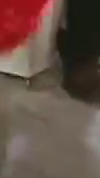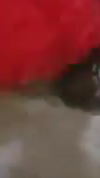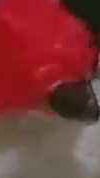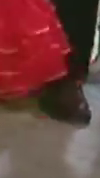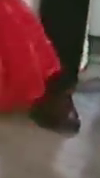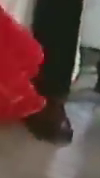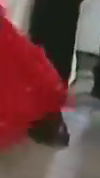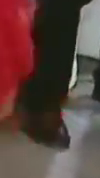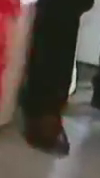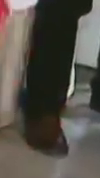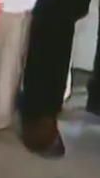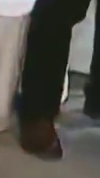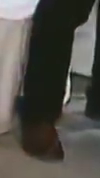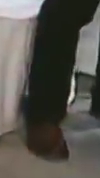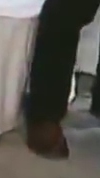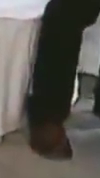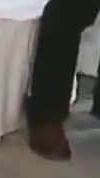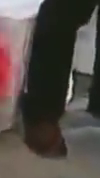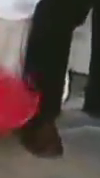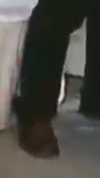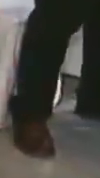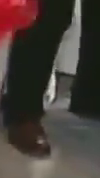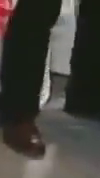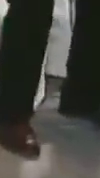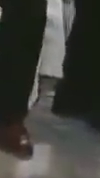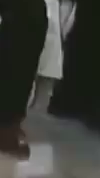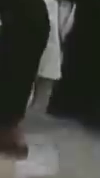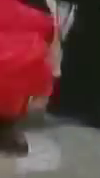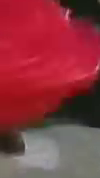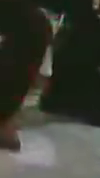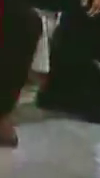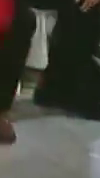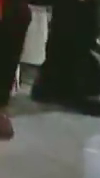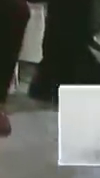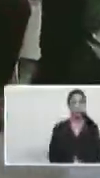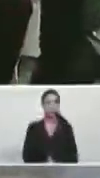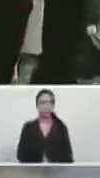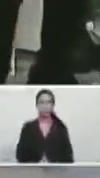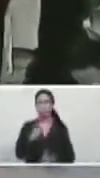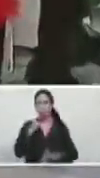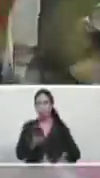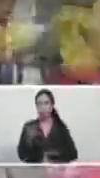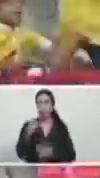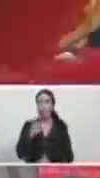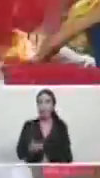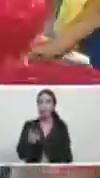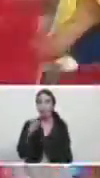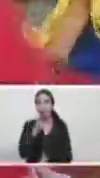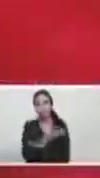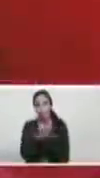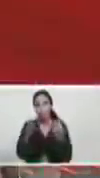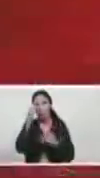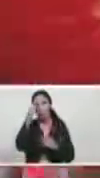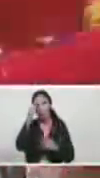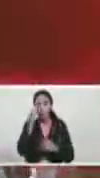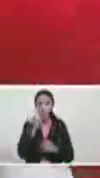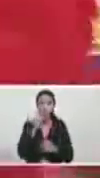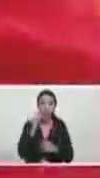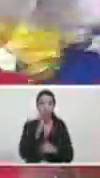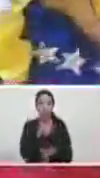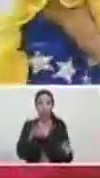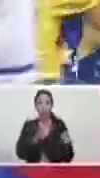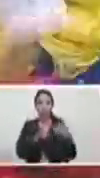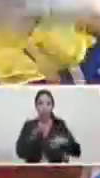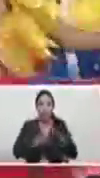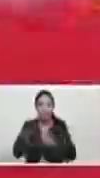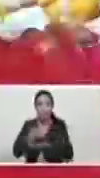insumos para la salud en los sectores públicos y privados hasta la política de importación, de precios, almacenamiento,